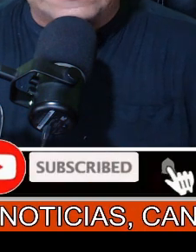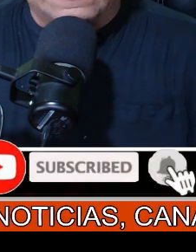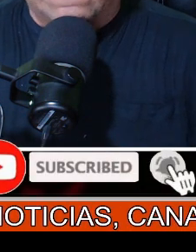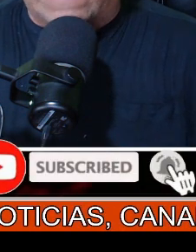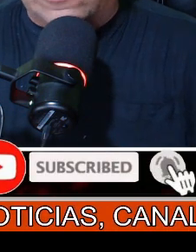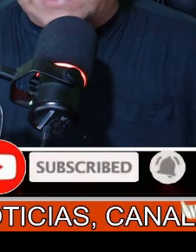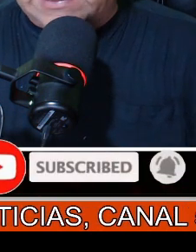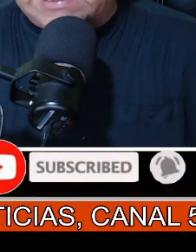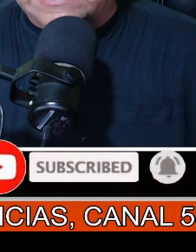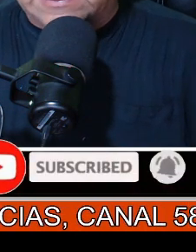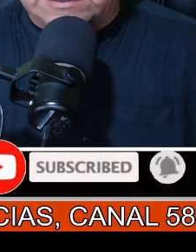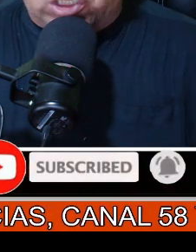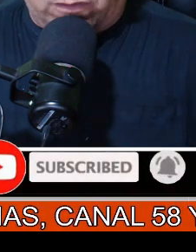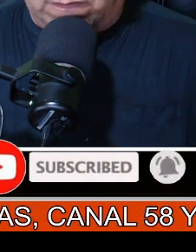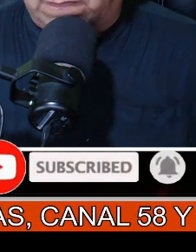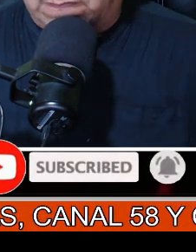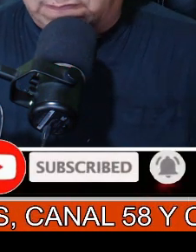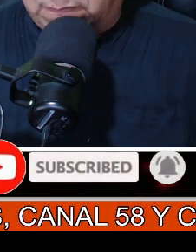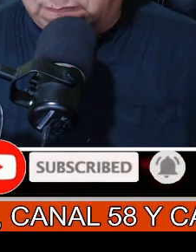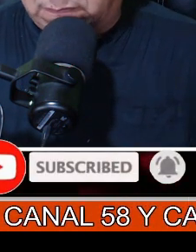amigas, vamos a ir a esta sesión.